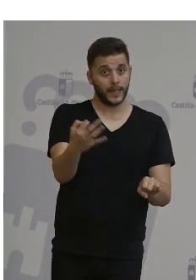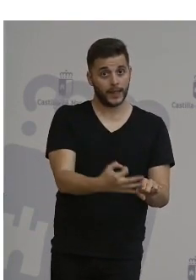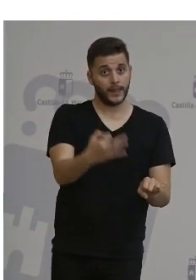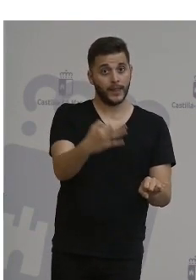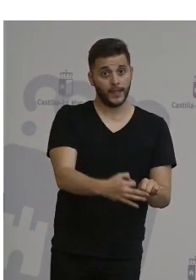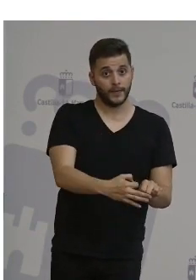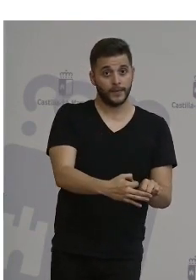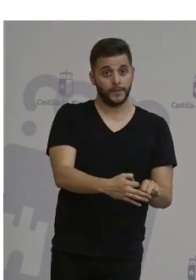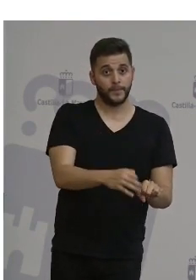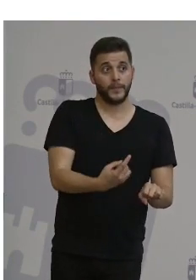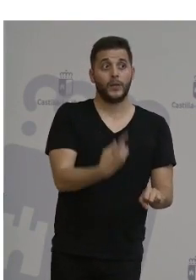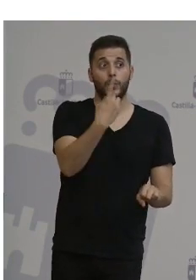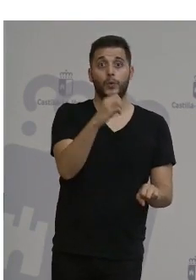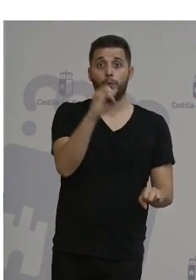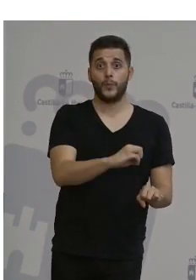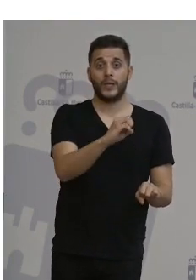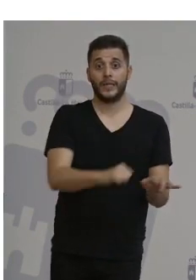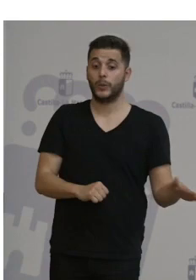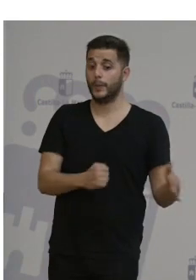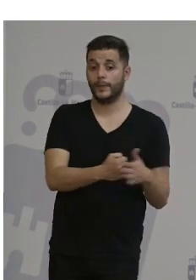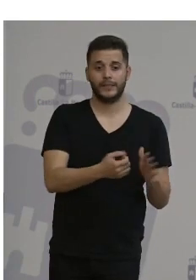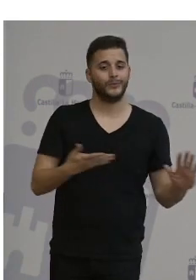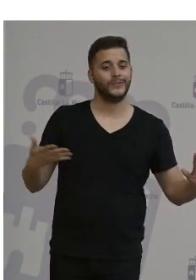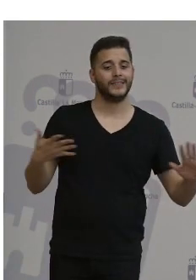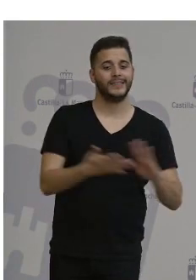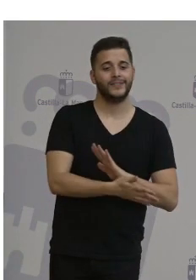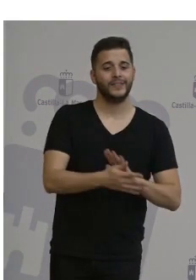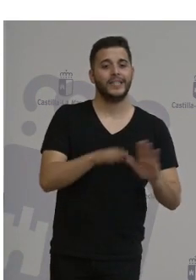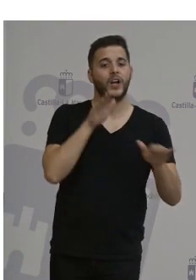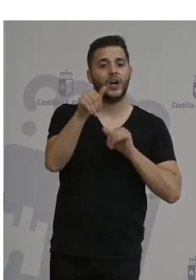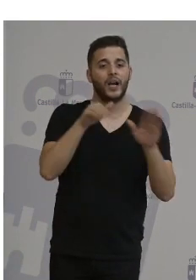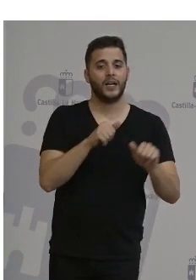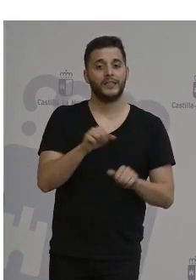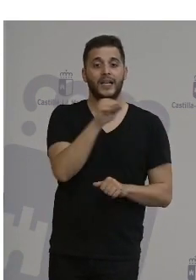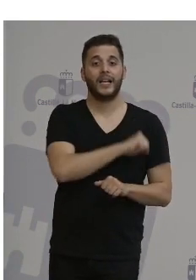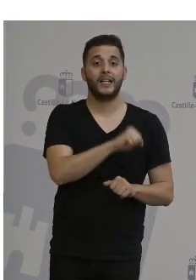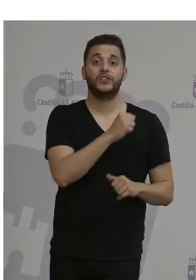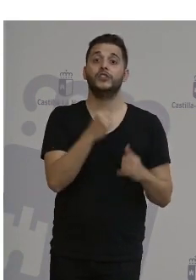el 1% que era el máximo ya se aplicó en las ofertas del año 7 y del año 9.